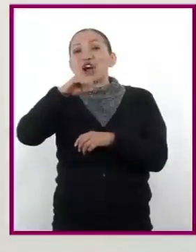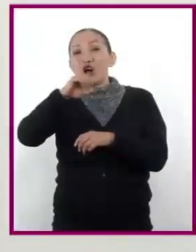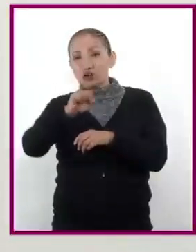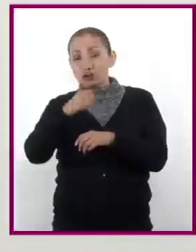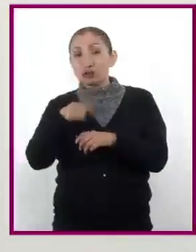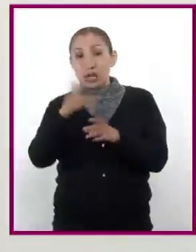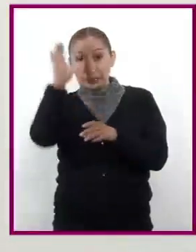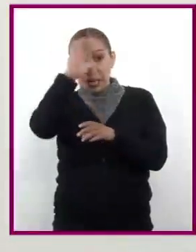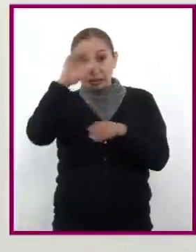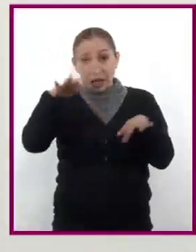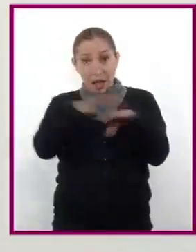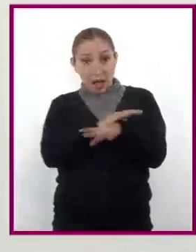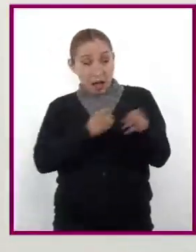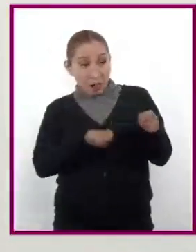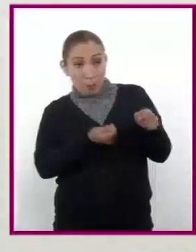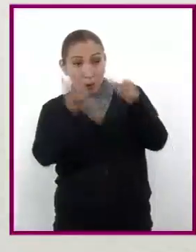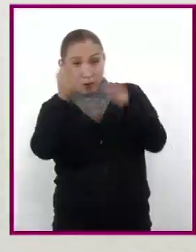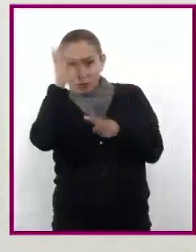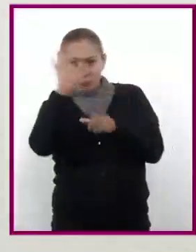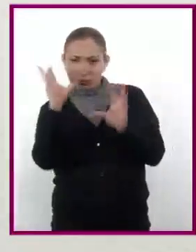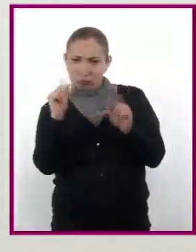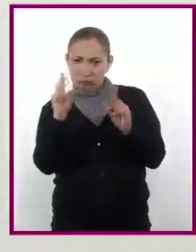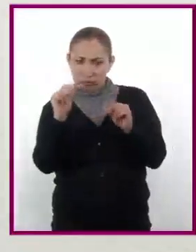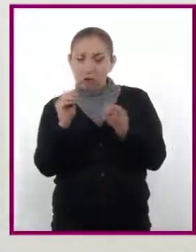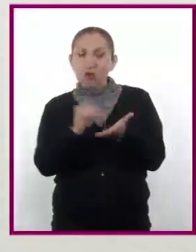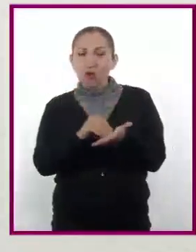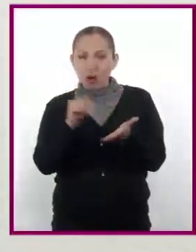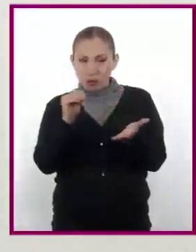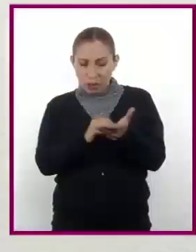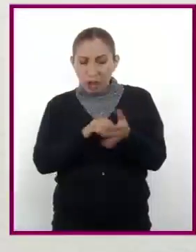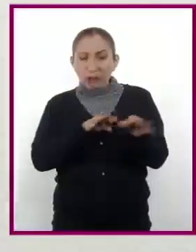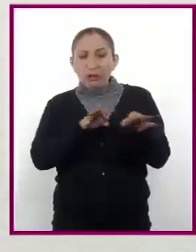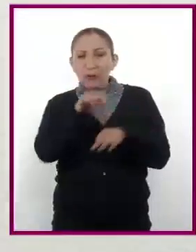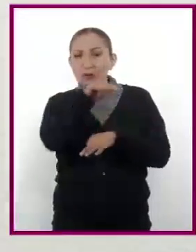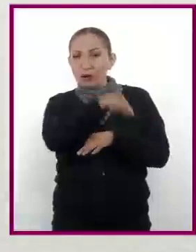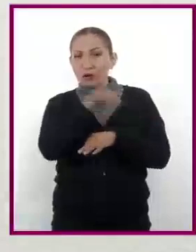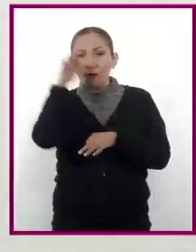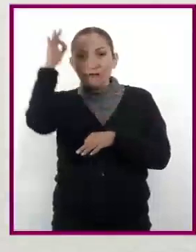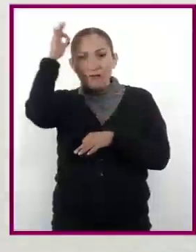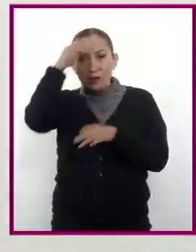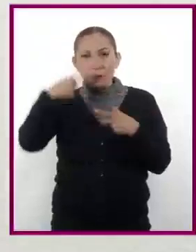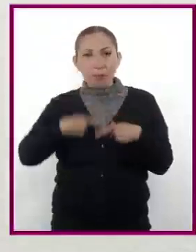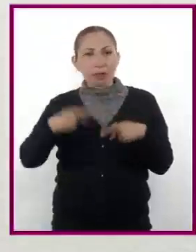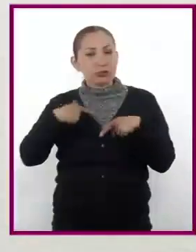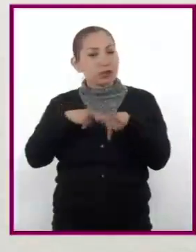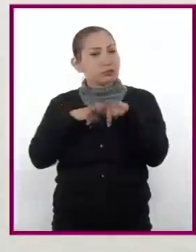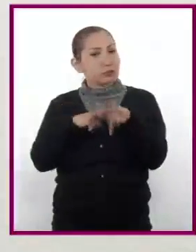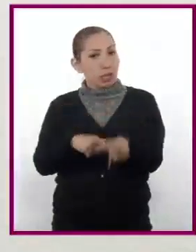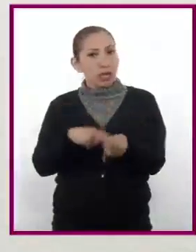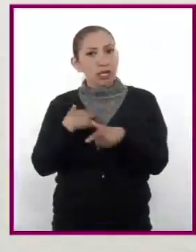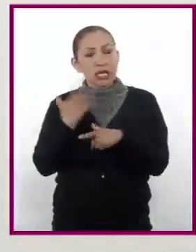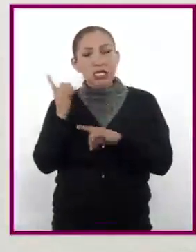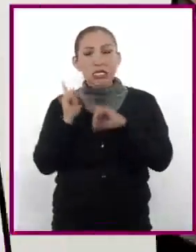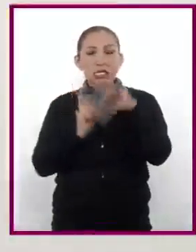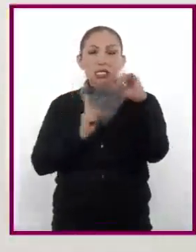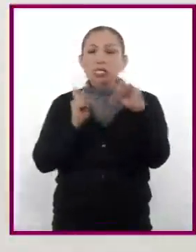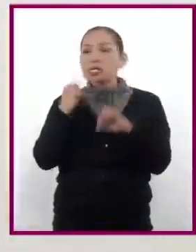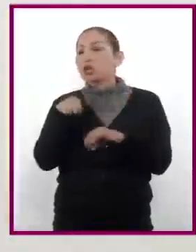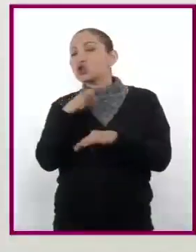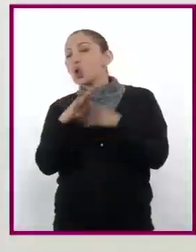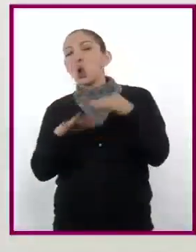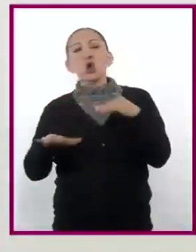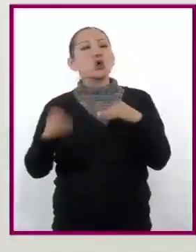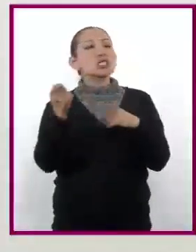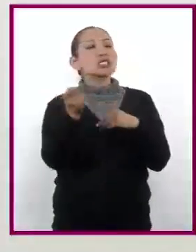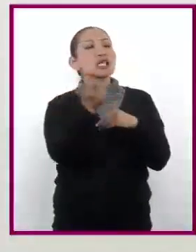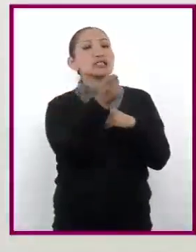ciencia reemplazó a la filosofía. Hasta la actualidad, la labor de los filósofos sigue siendo cuestionarlo todo.